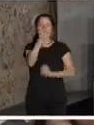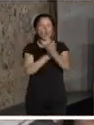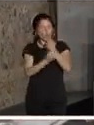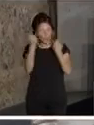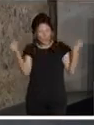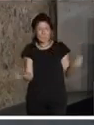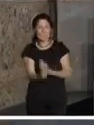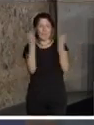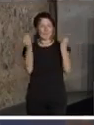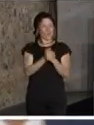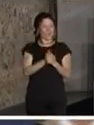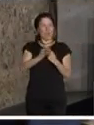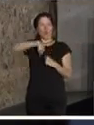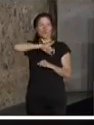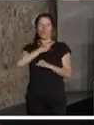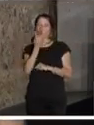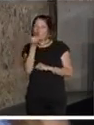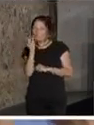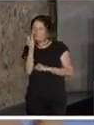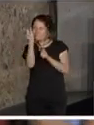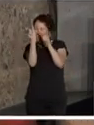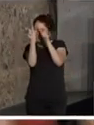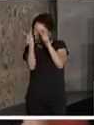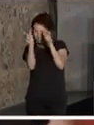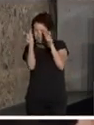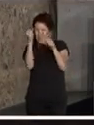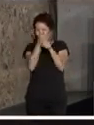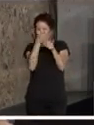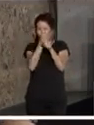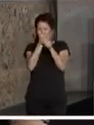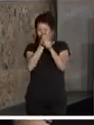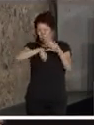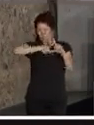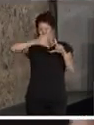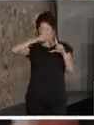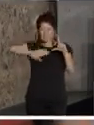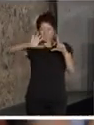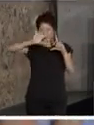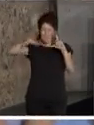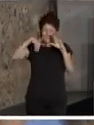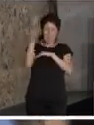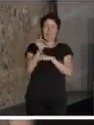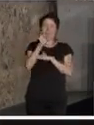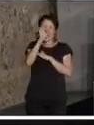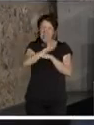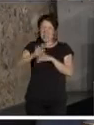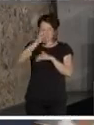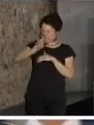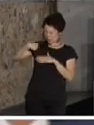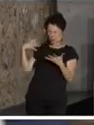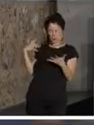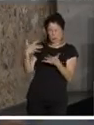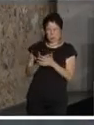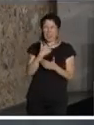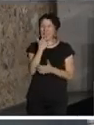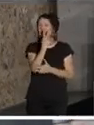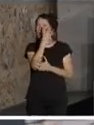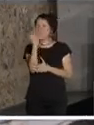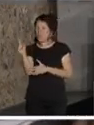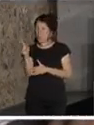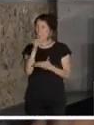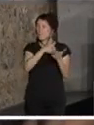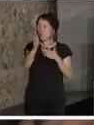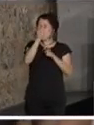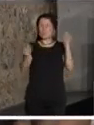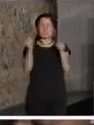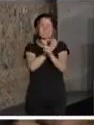la economía tenemos las cifras de empleo más altas en España de los últimos 15 años casi 21 millones